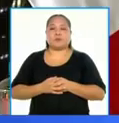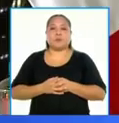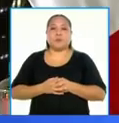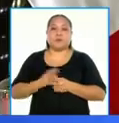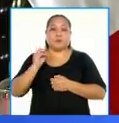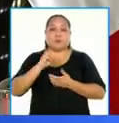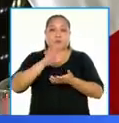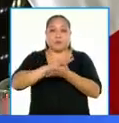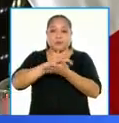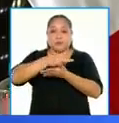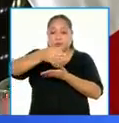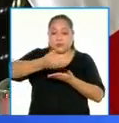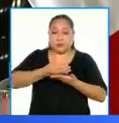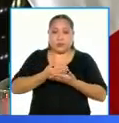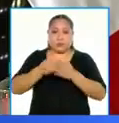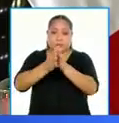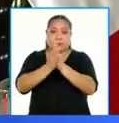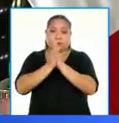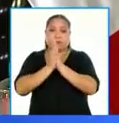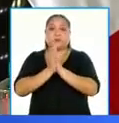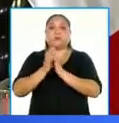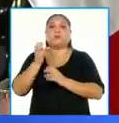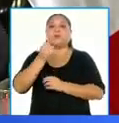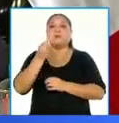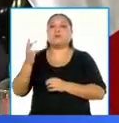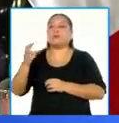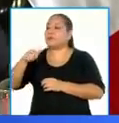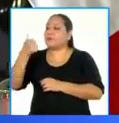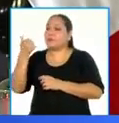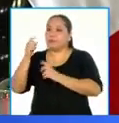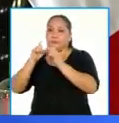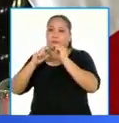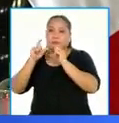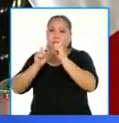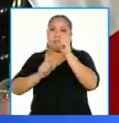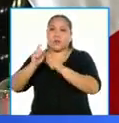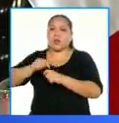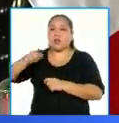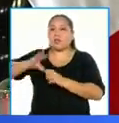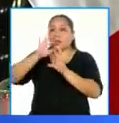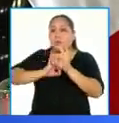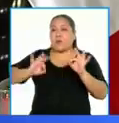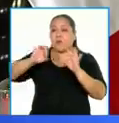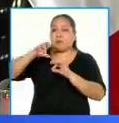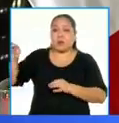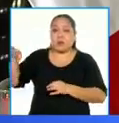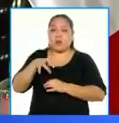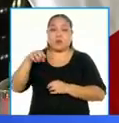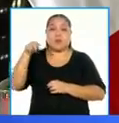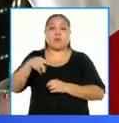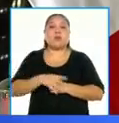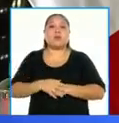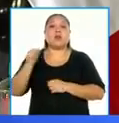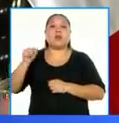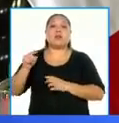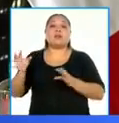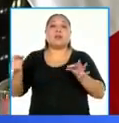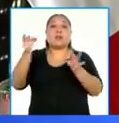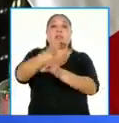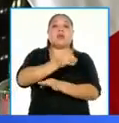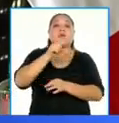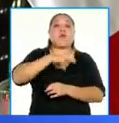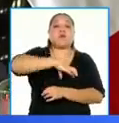o notas solicitando que alguna u otra persona que es destacada seguramente sea trasladada